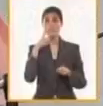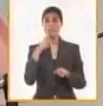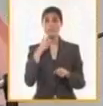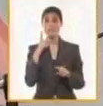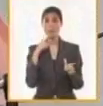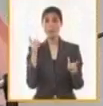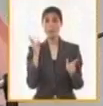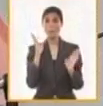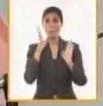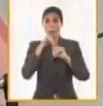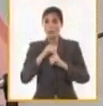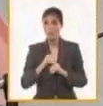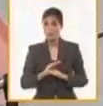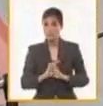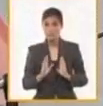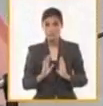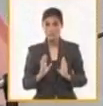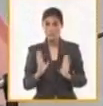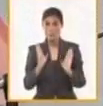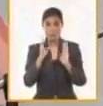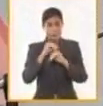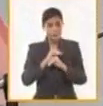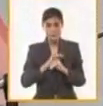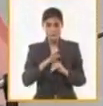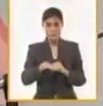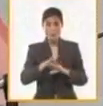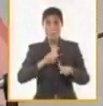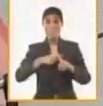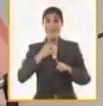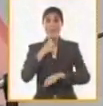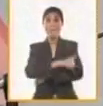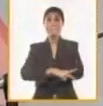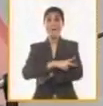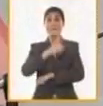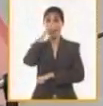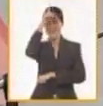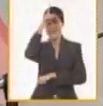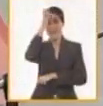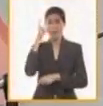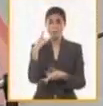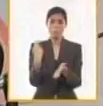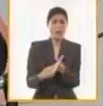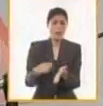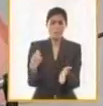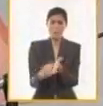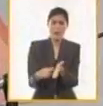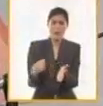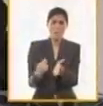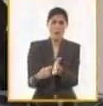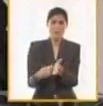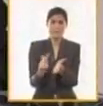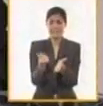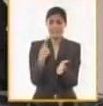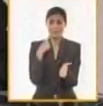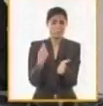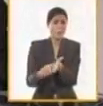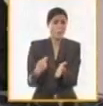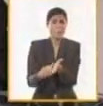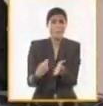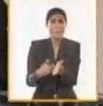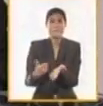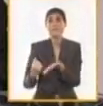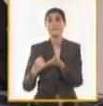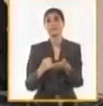gastando en armamento, es decir, en la industria militar, en las Fuerzas Armadas. A pesar, Oliver, de esa